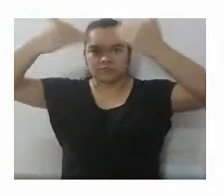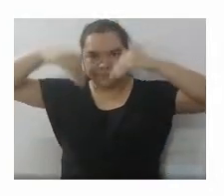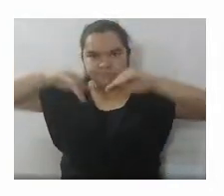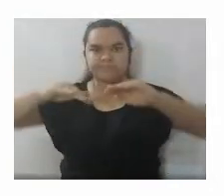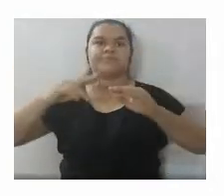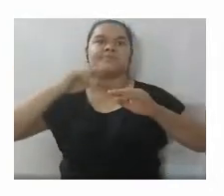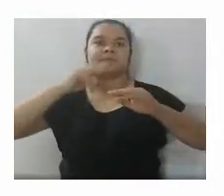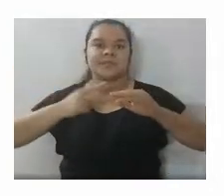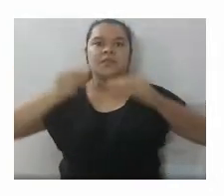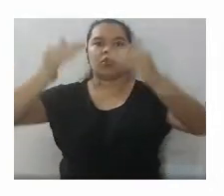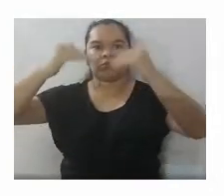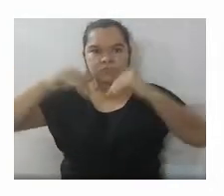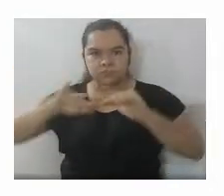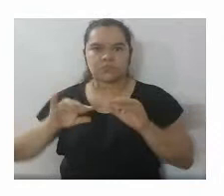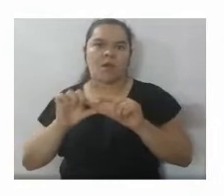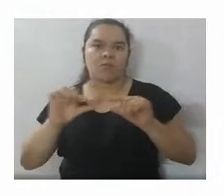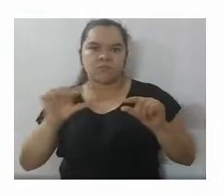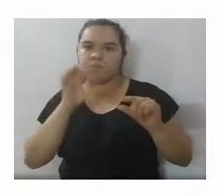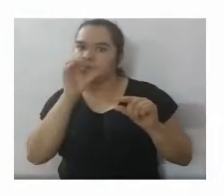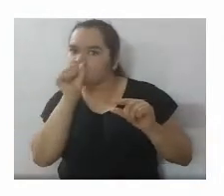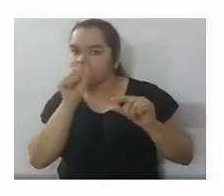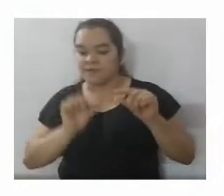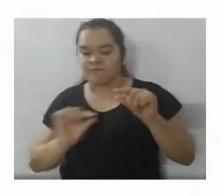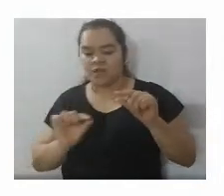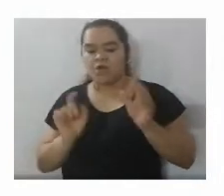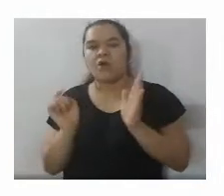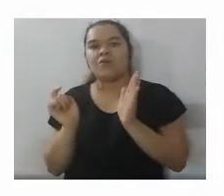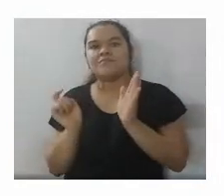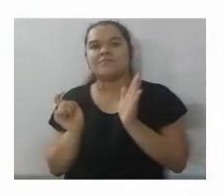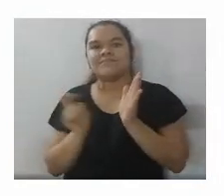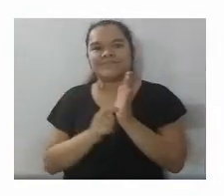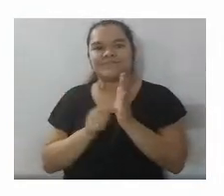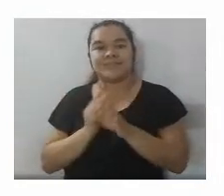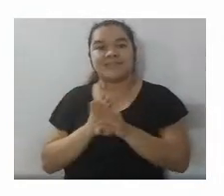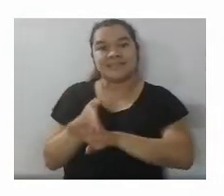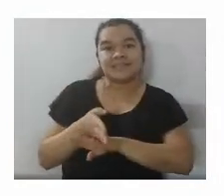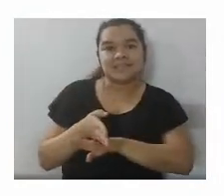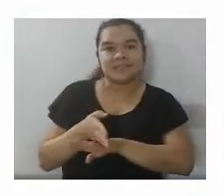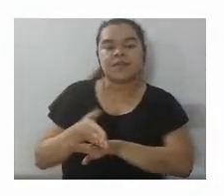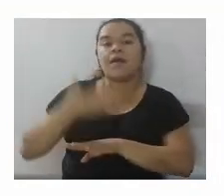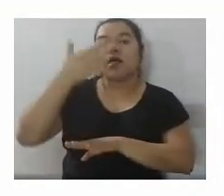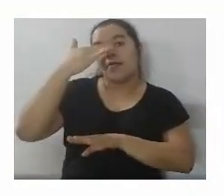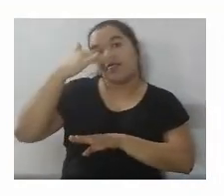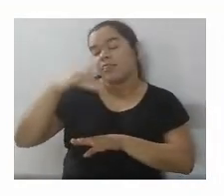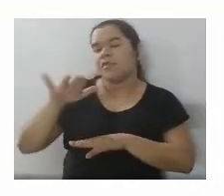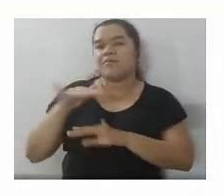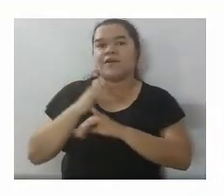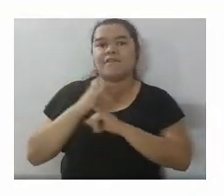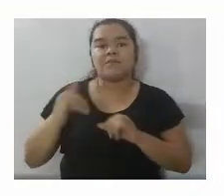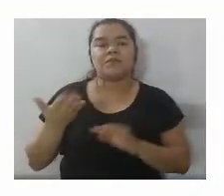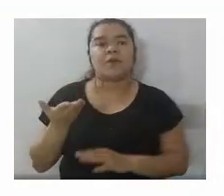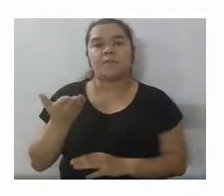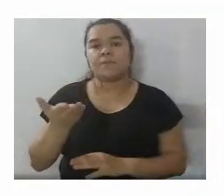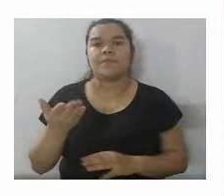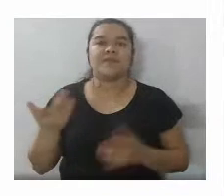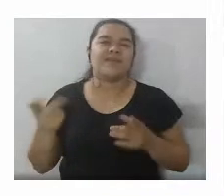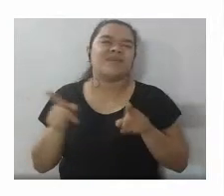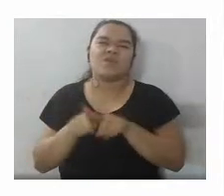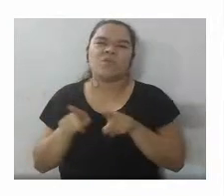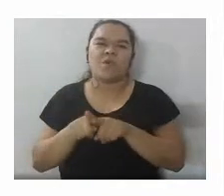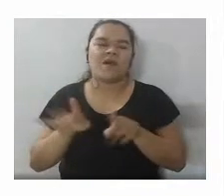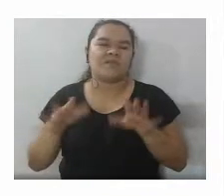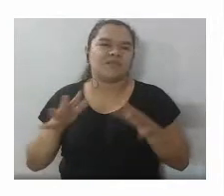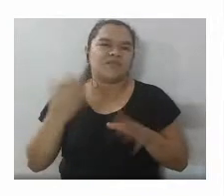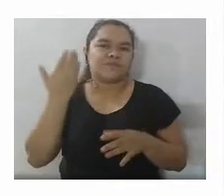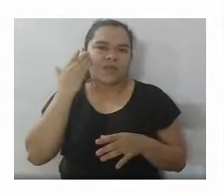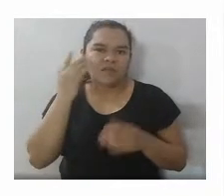Por ejemplo, acá le dan en registrarse y les va a pedir una serie de datos, que son los típicos datos que piden, como les dije recién, una cuenta de Facebook o de